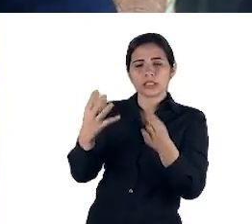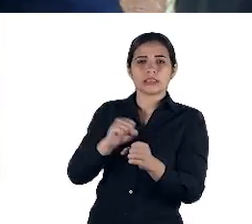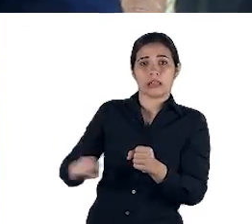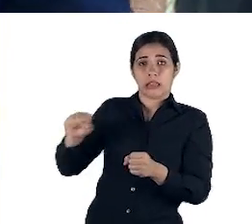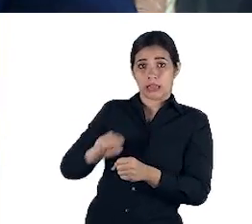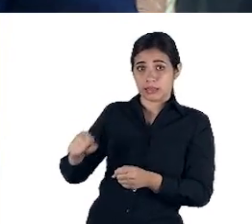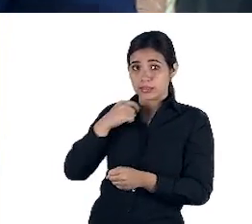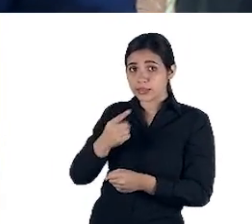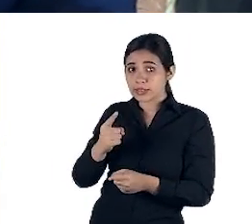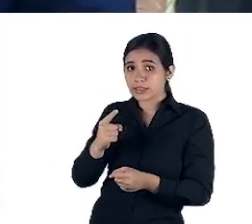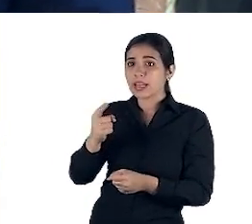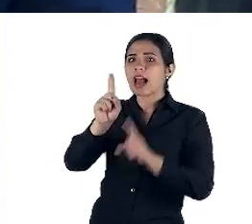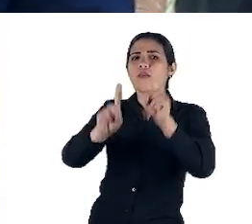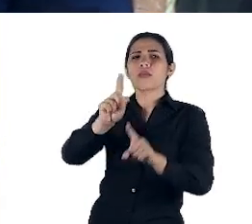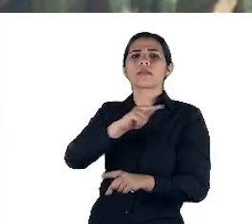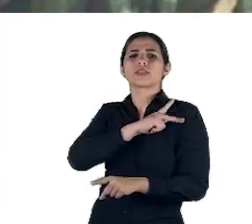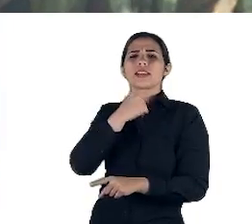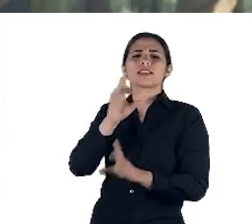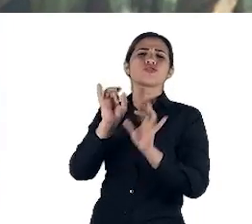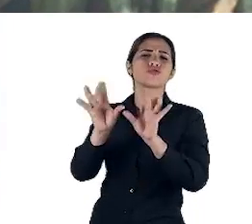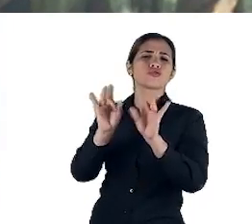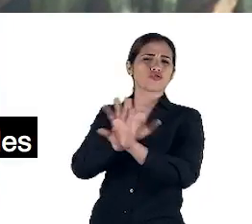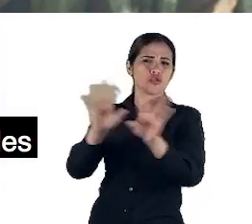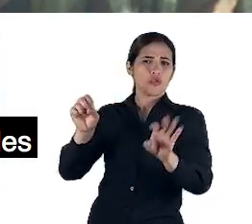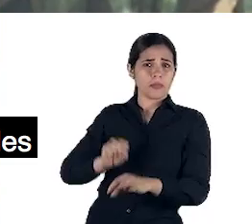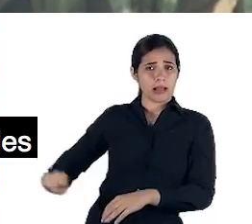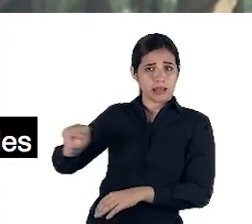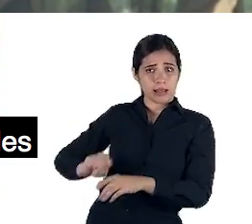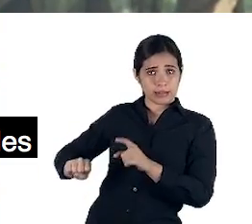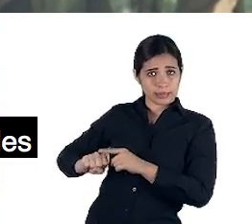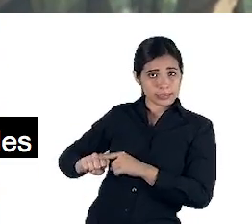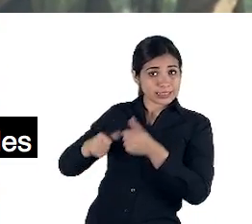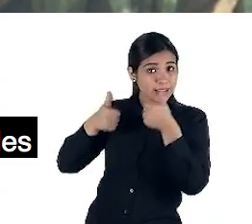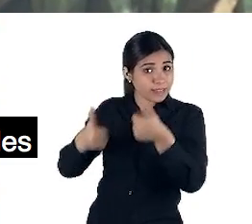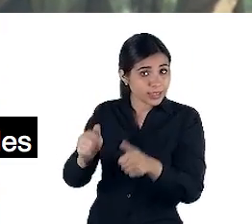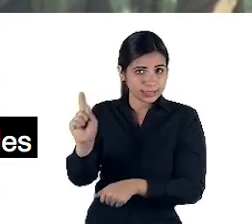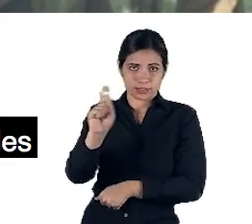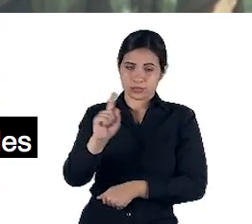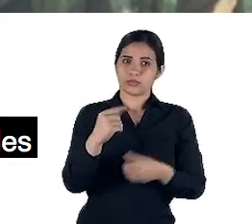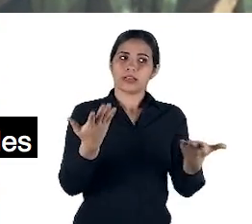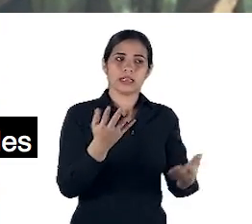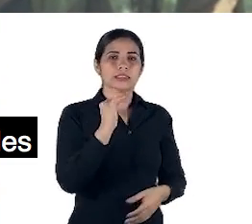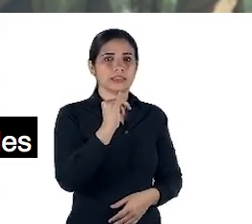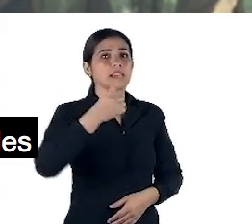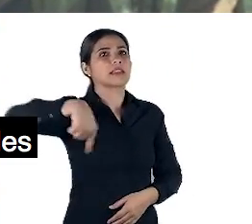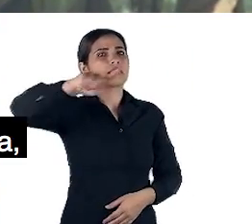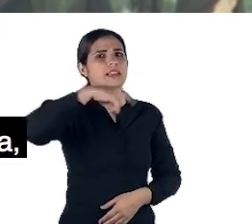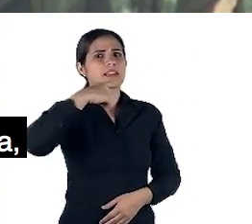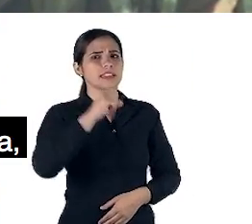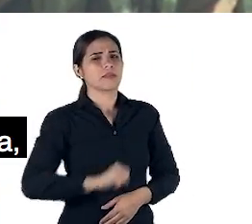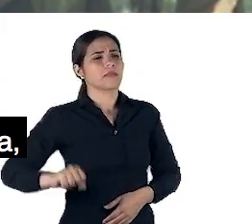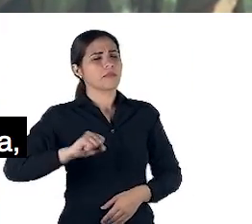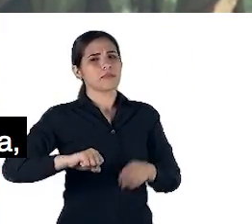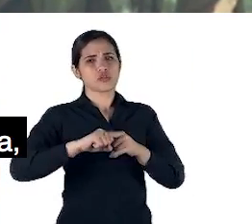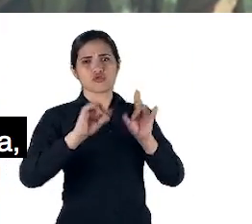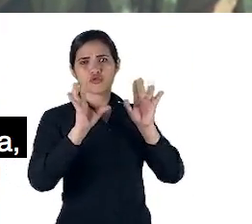ocurrir, pero que naturalizamos? No debería, y la diarrea es una de ellas. Otra de las cosas que dice ahí, por ejemplo, las enfermedades de la